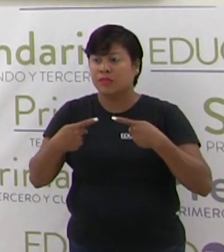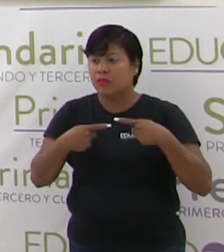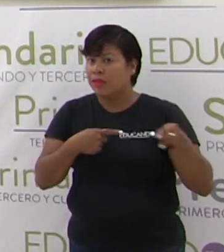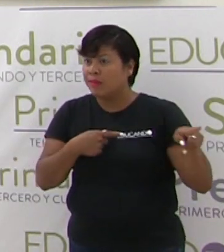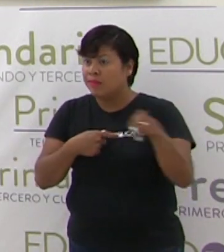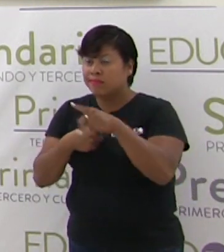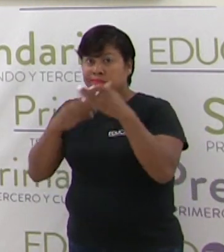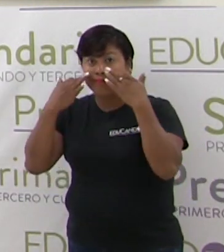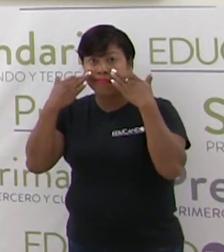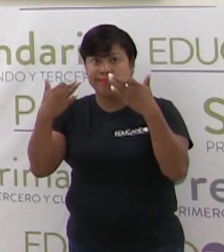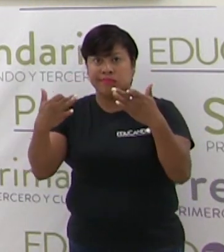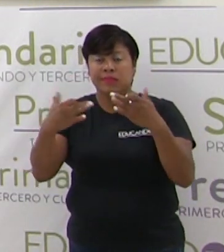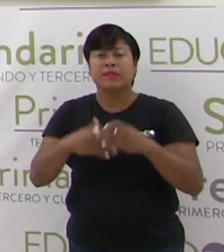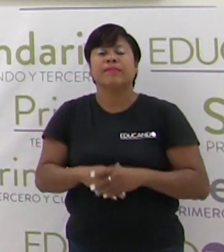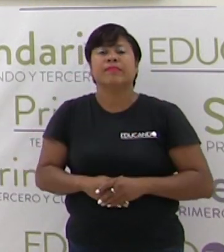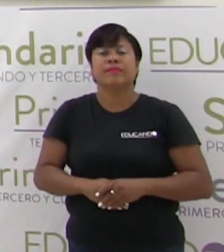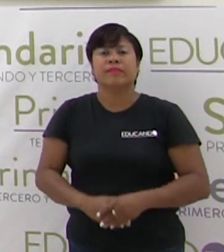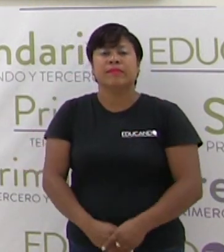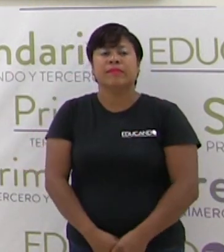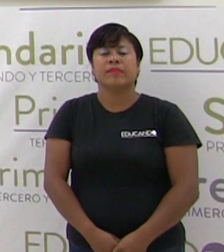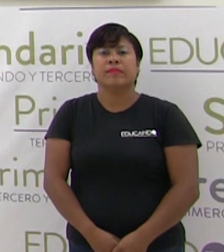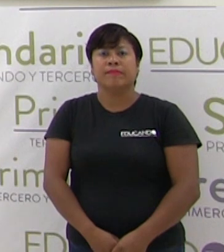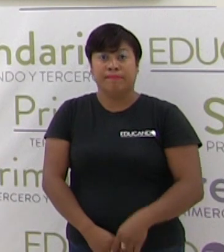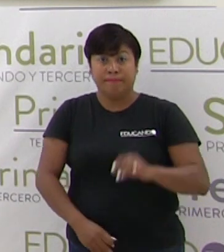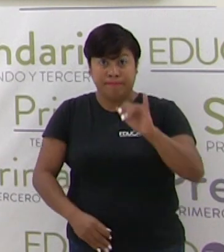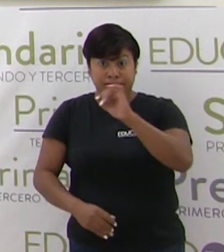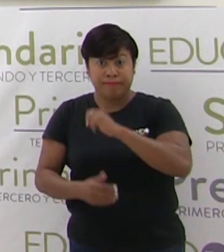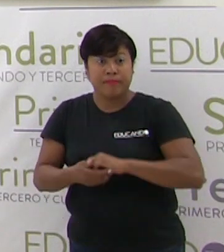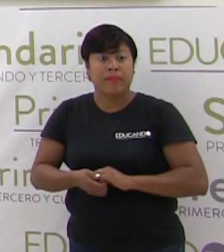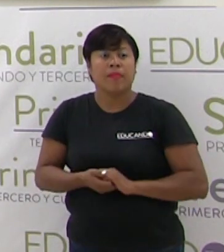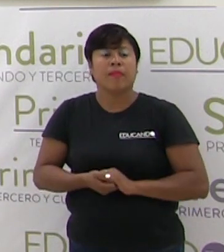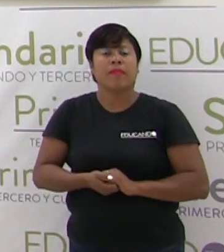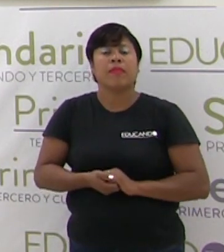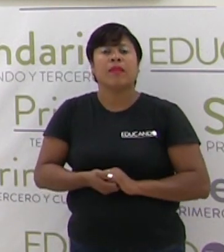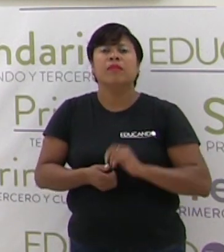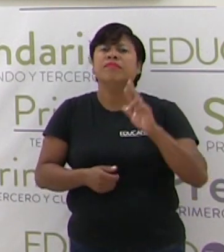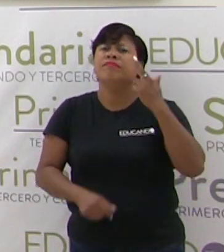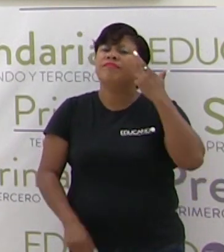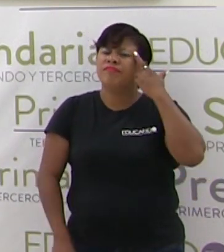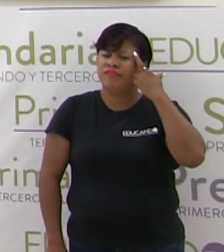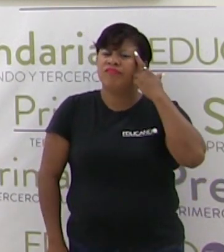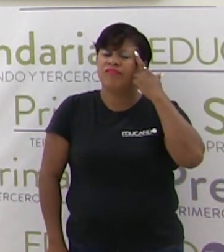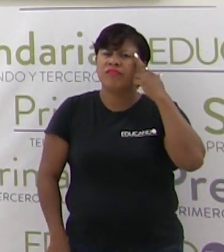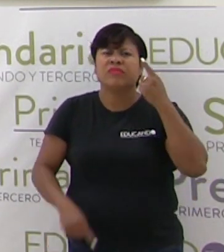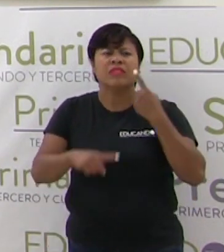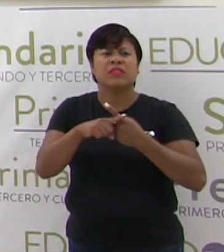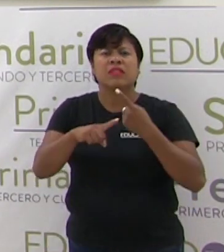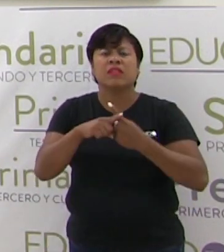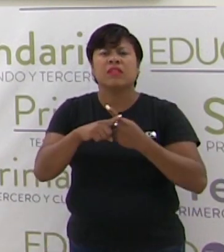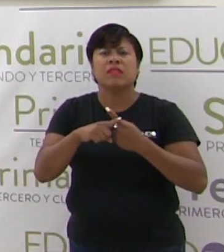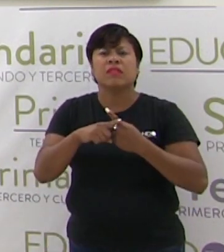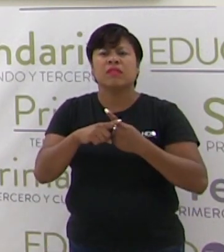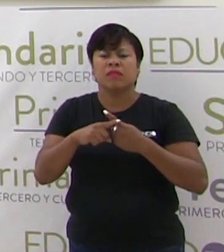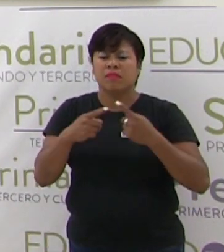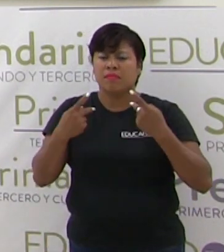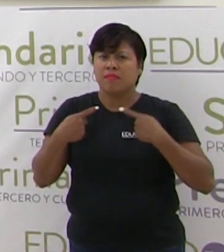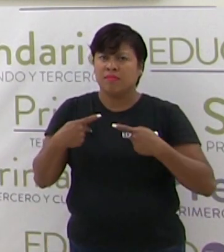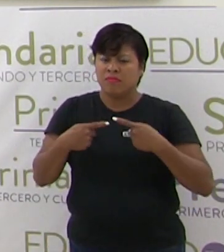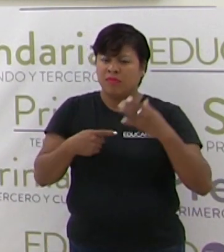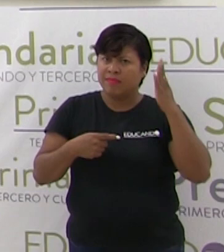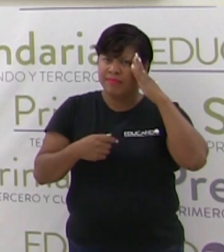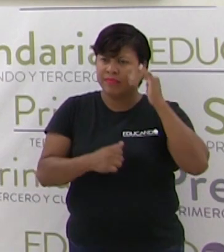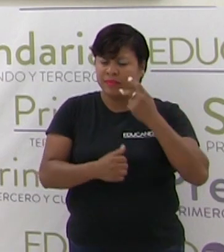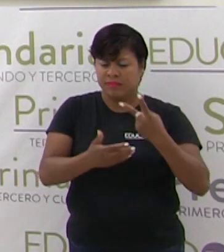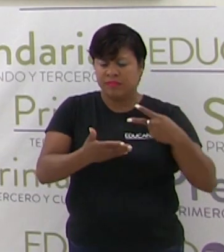testigos presenciales. ¿Sí? ¿Recuerdan quién era el testigo